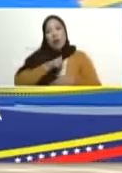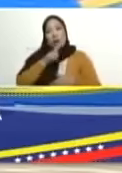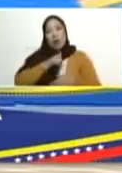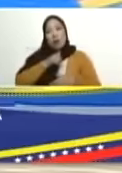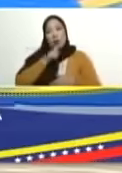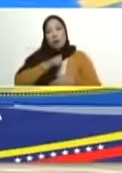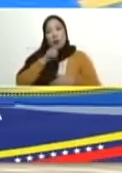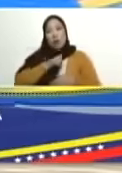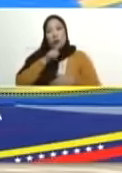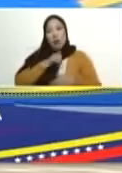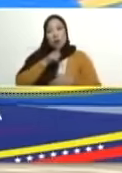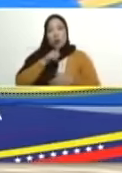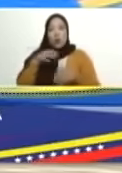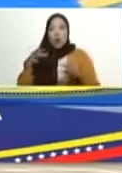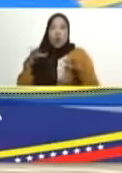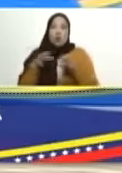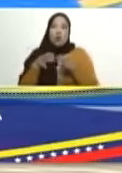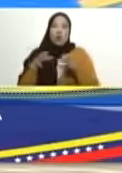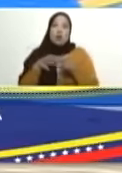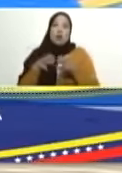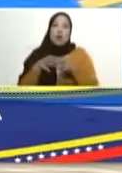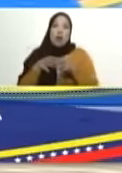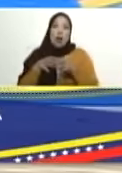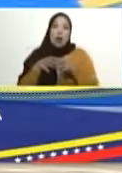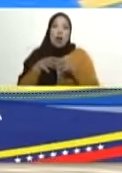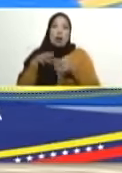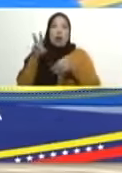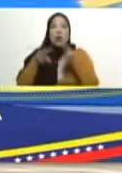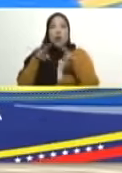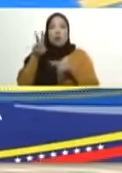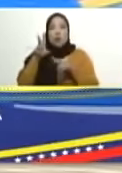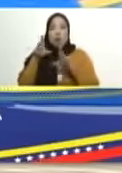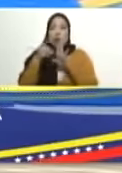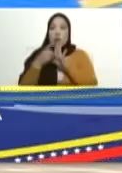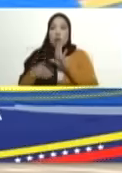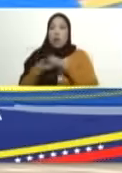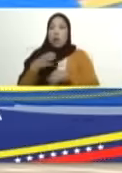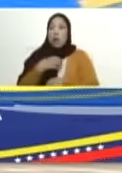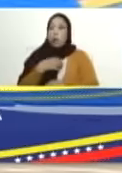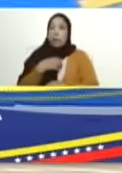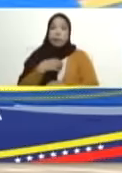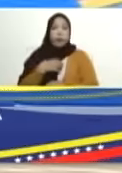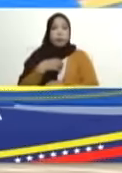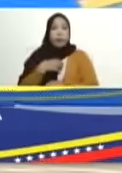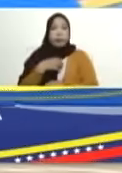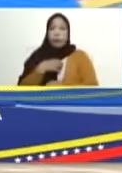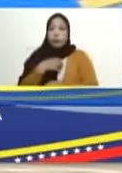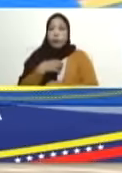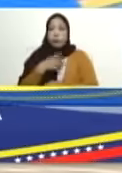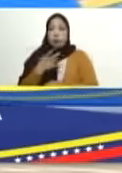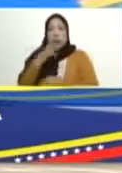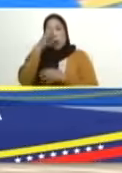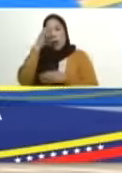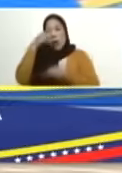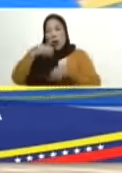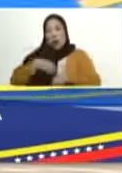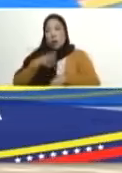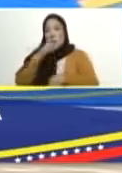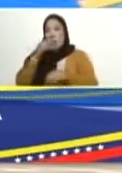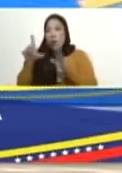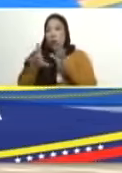a un conjunto de presiones indebidas, a acuerdos